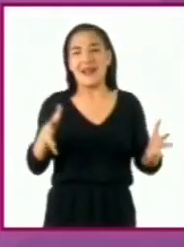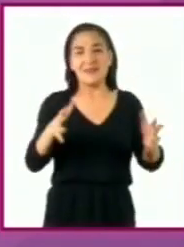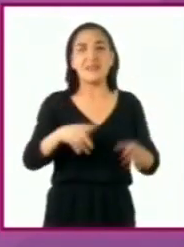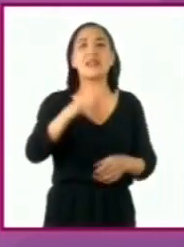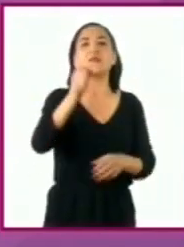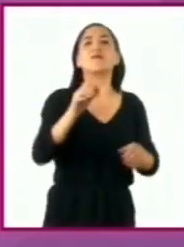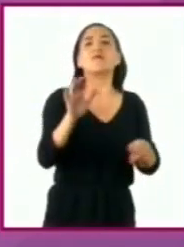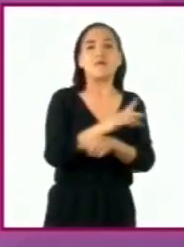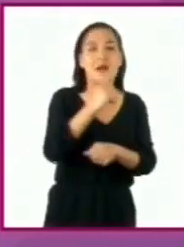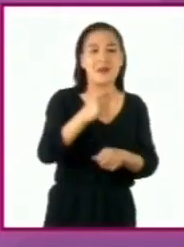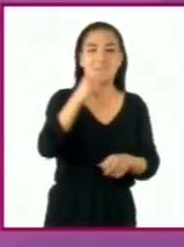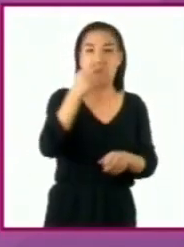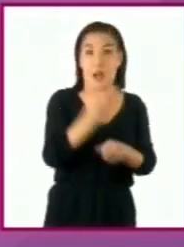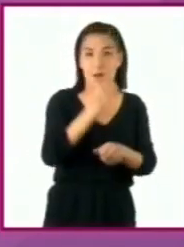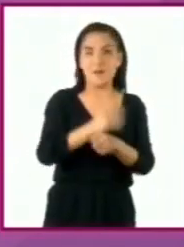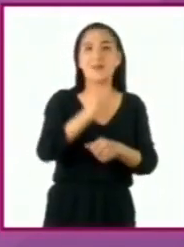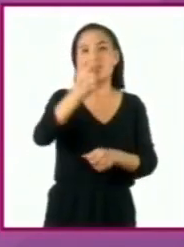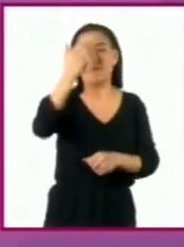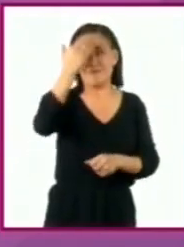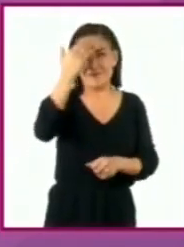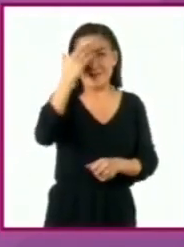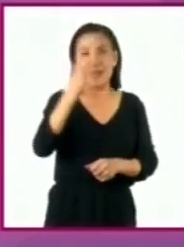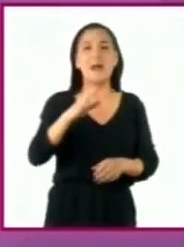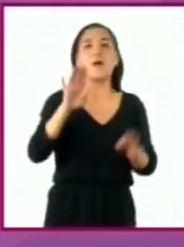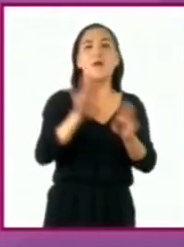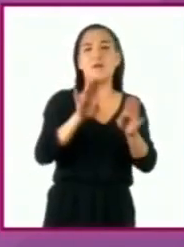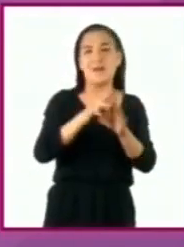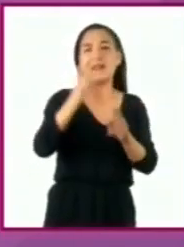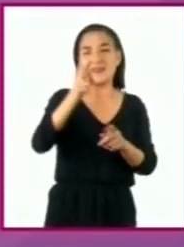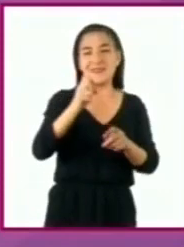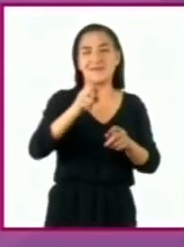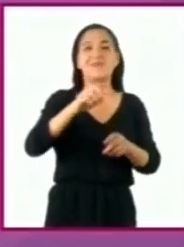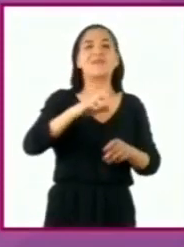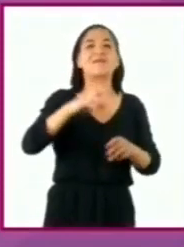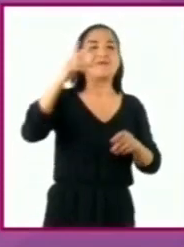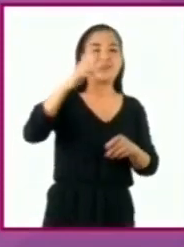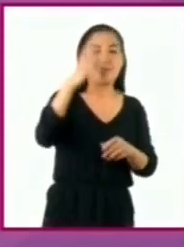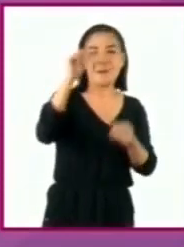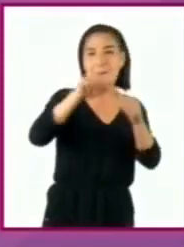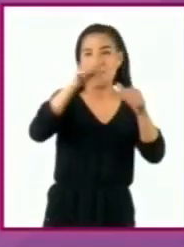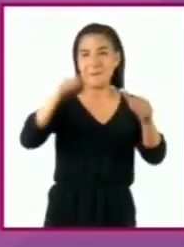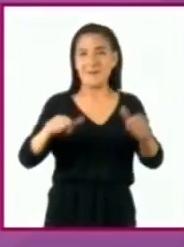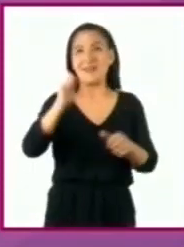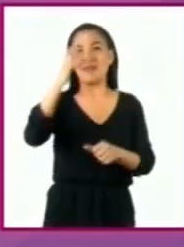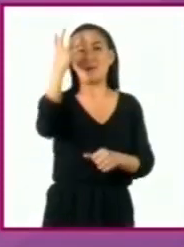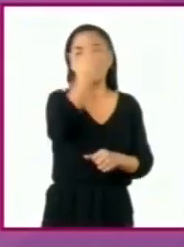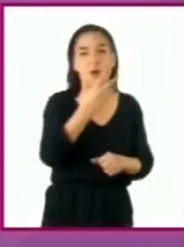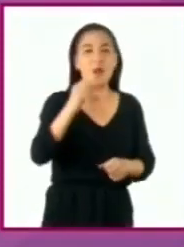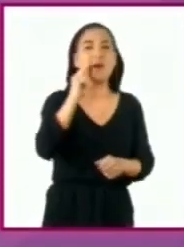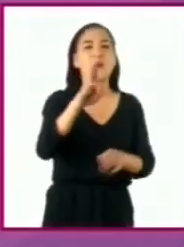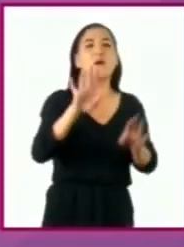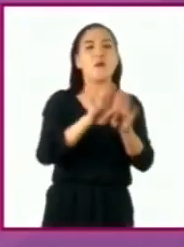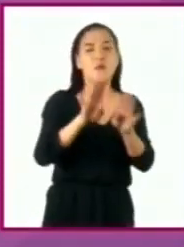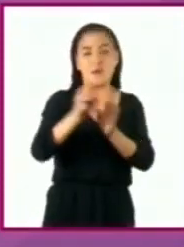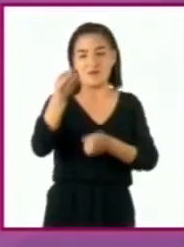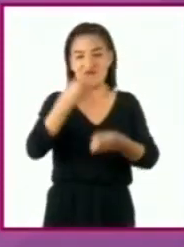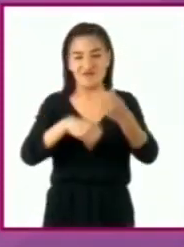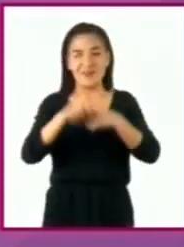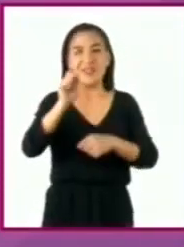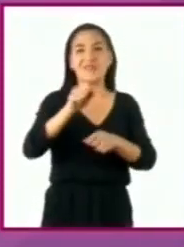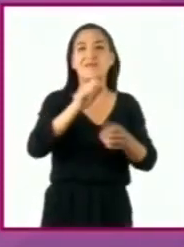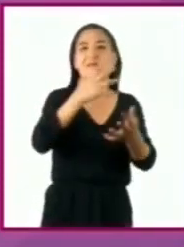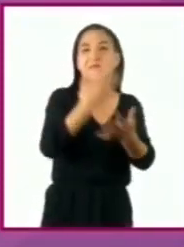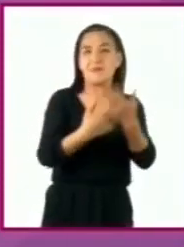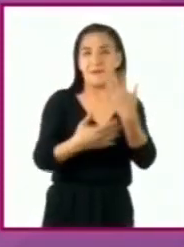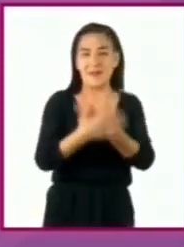solamente de lo que conocemos actualmente como bellas artes, sino que abarcaba a los oficios manuales, por ejemplo,